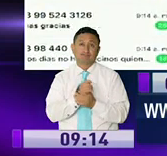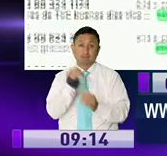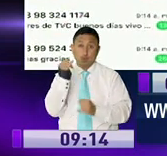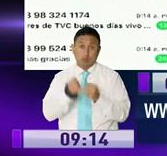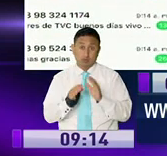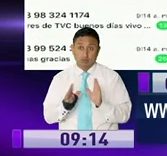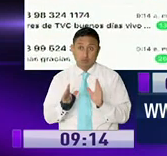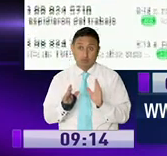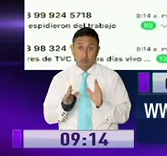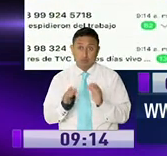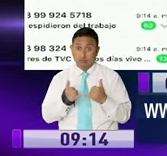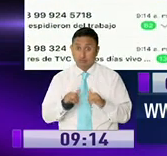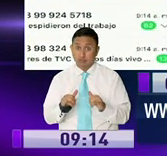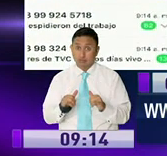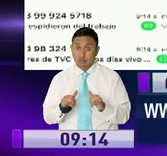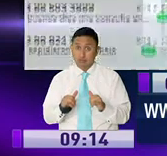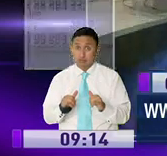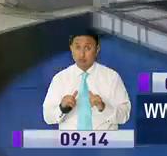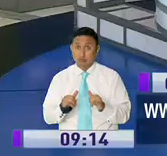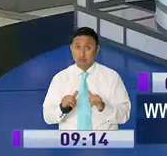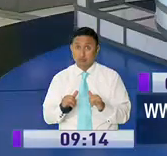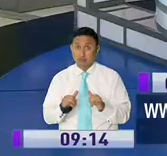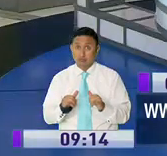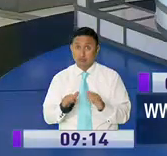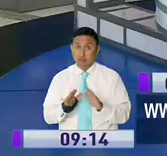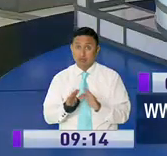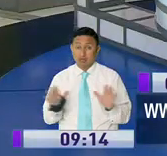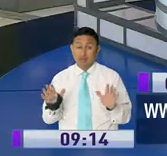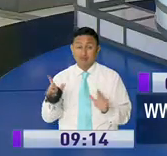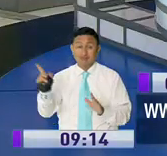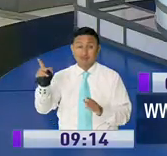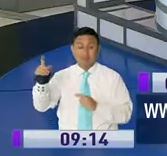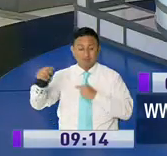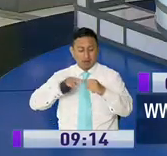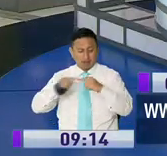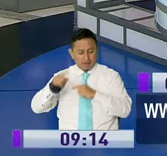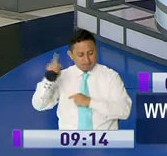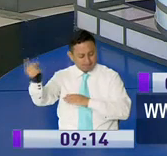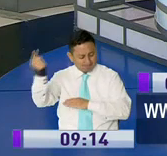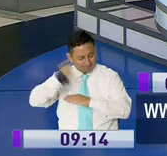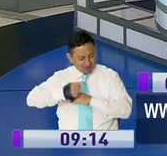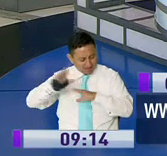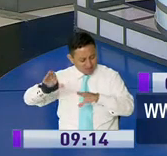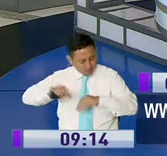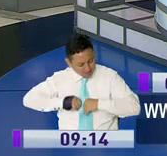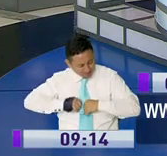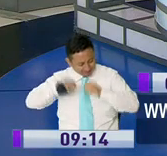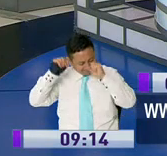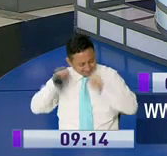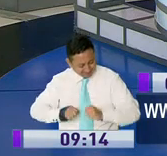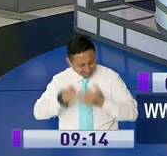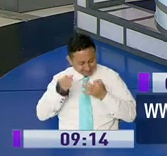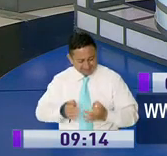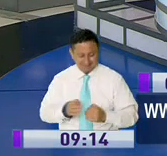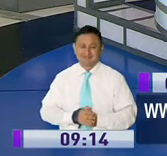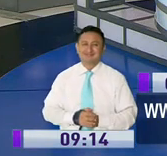hasta ahí? Este nomás. Está bien, a la señora productora, lo que usted diga será acatado